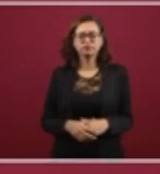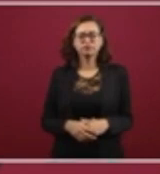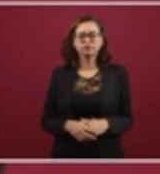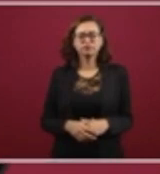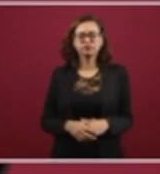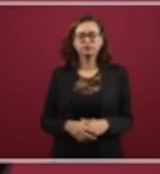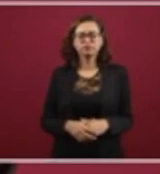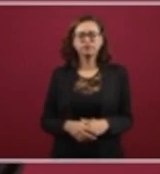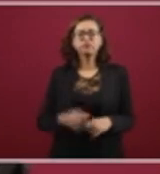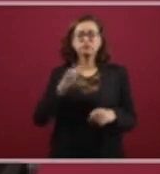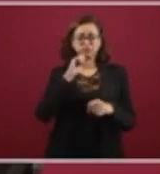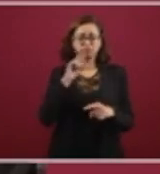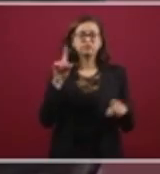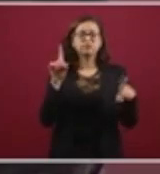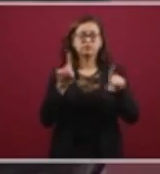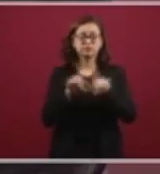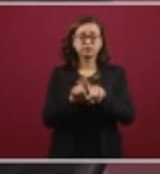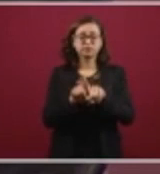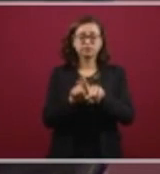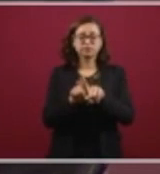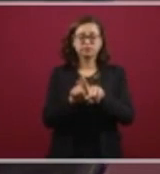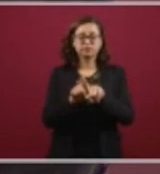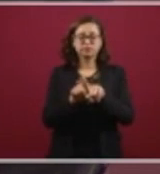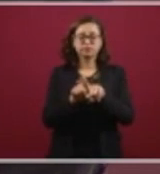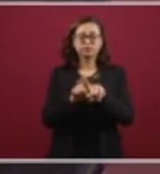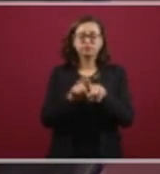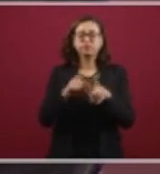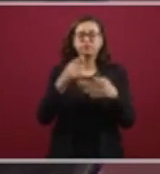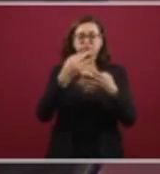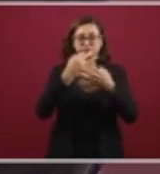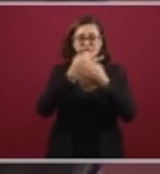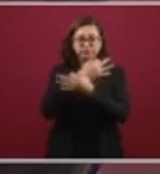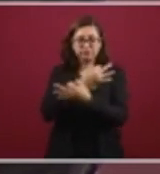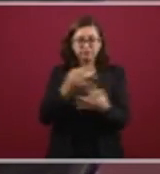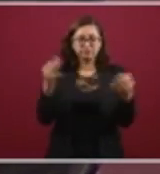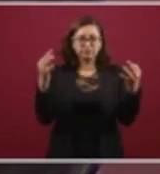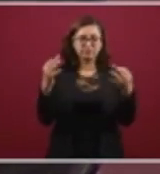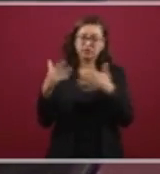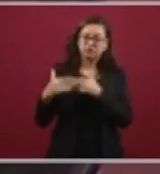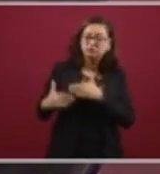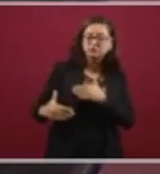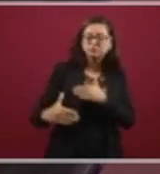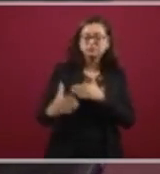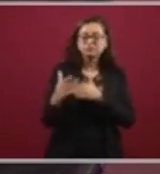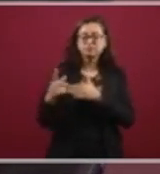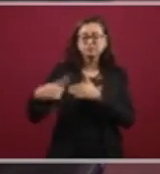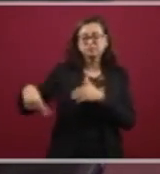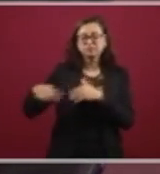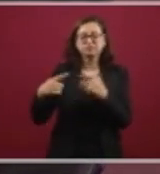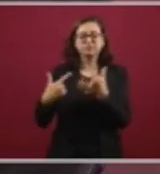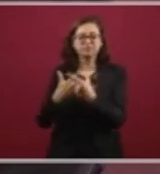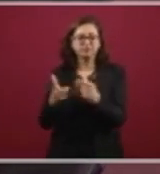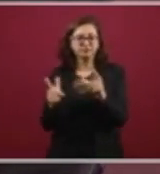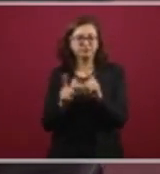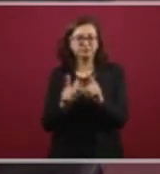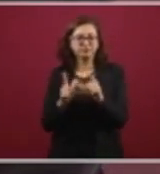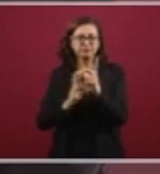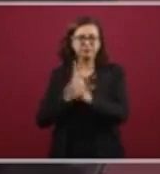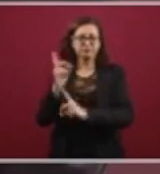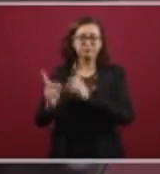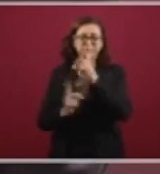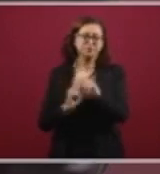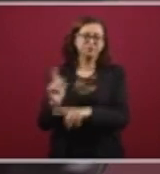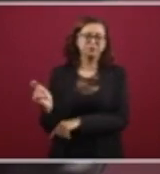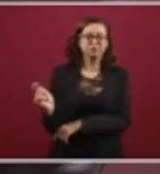a dar a conocer cómo se les va a apoyar a los